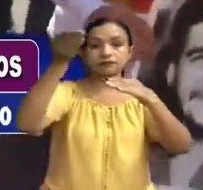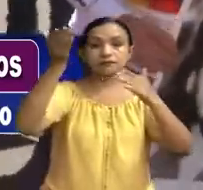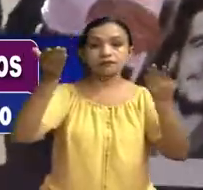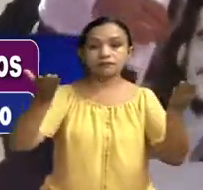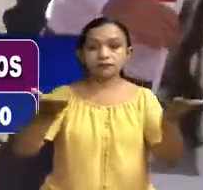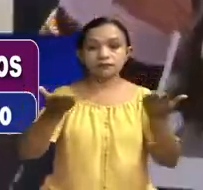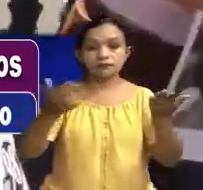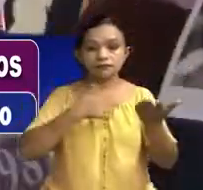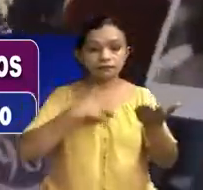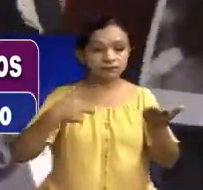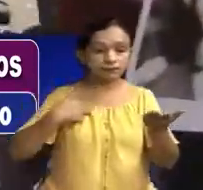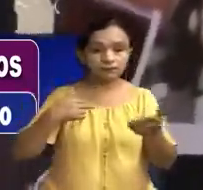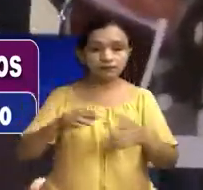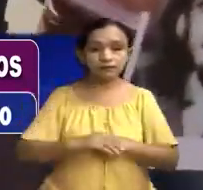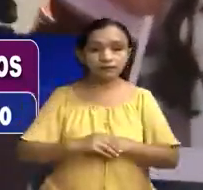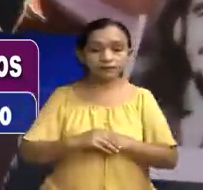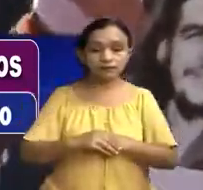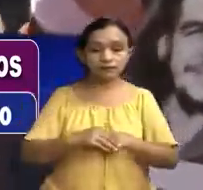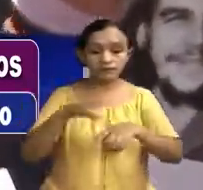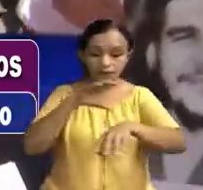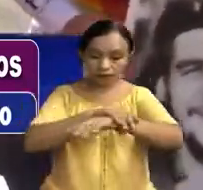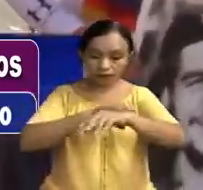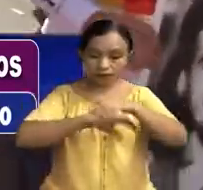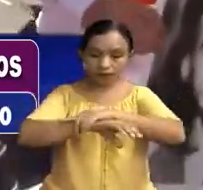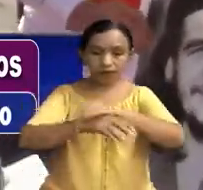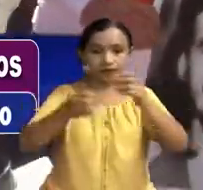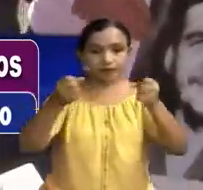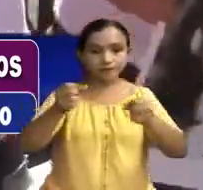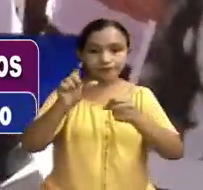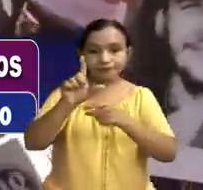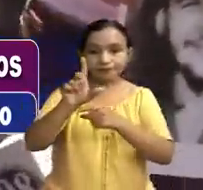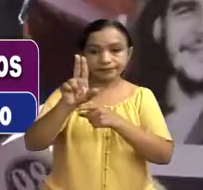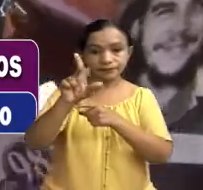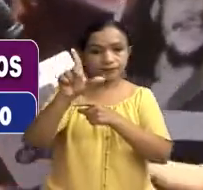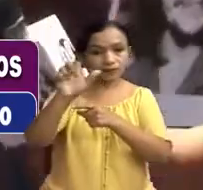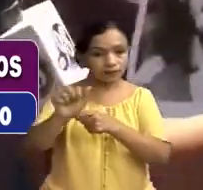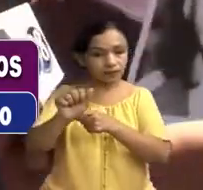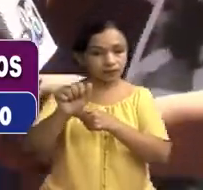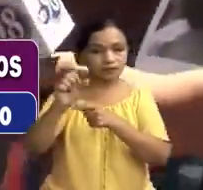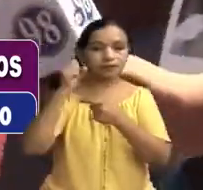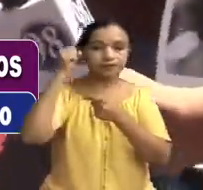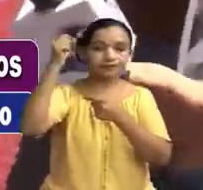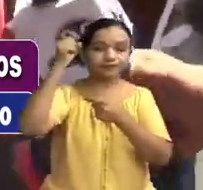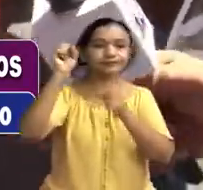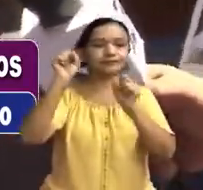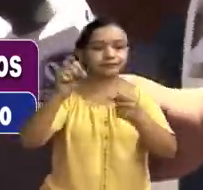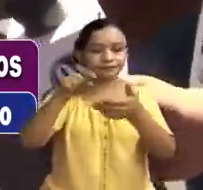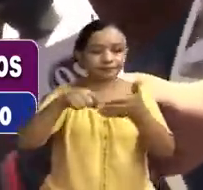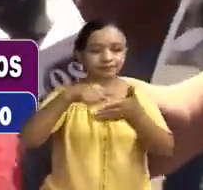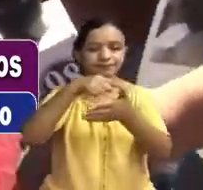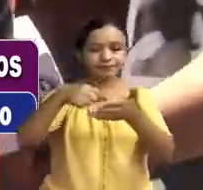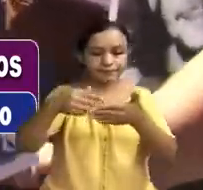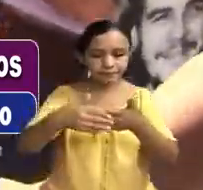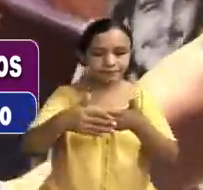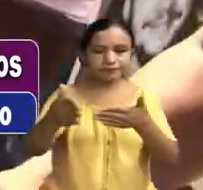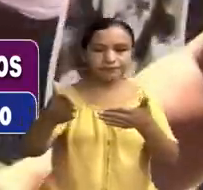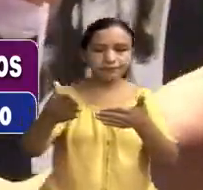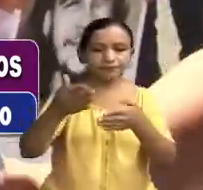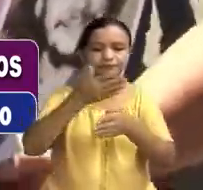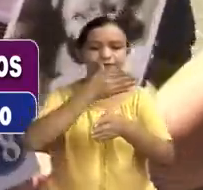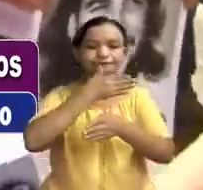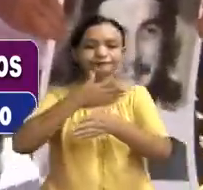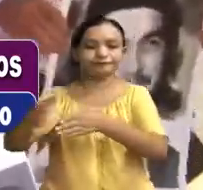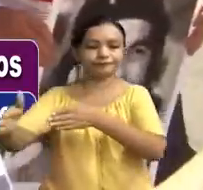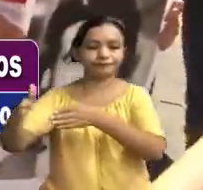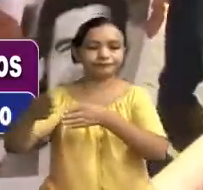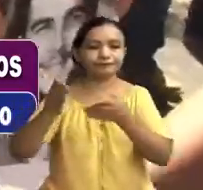Sí. Entonces, apresan a Lula porque es el peligro y realmente el inminente triunfador en las elecciones. Excluyen